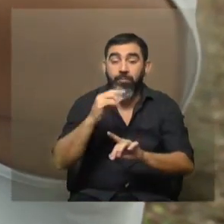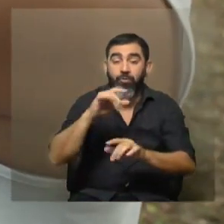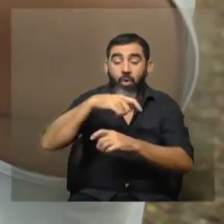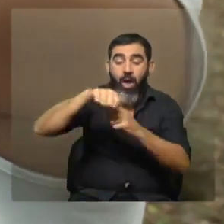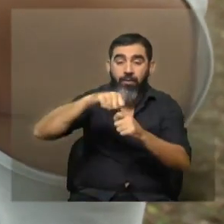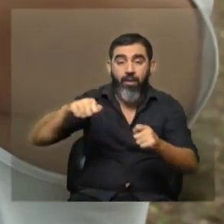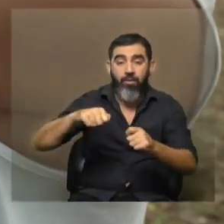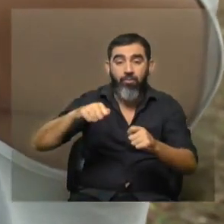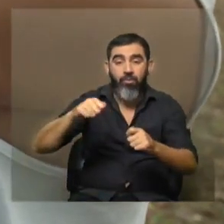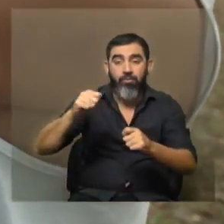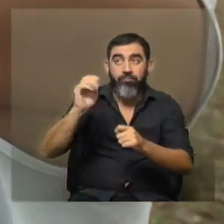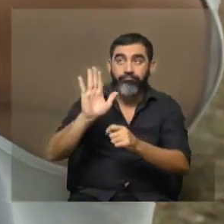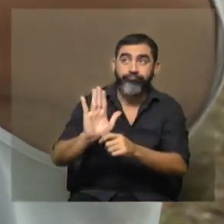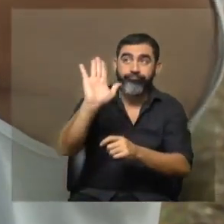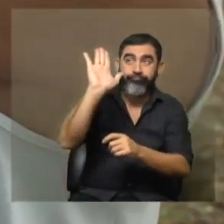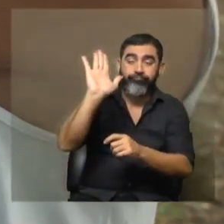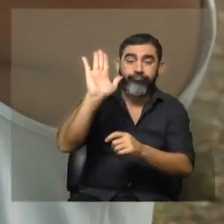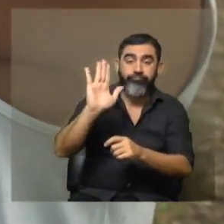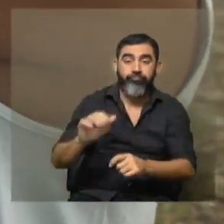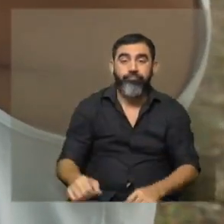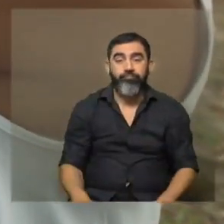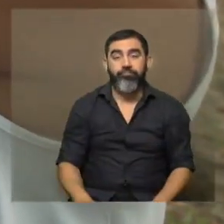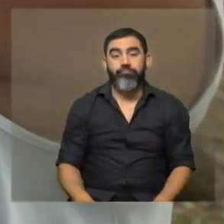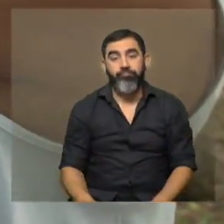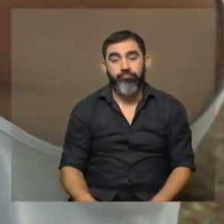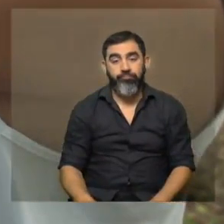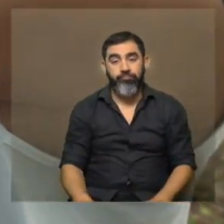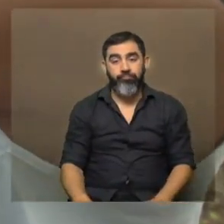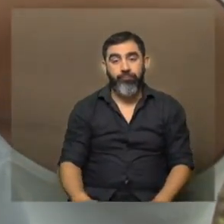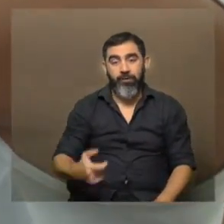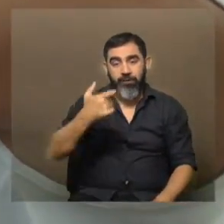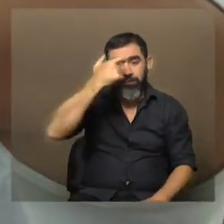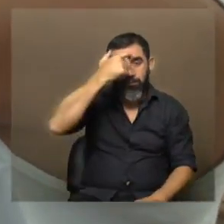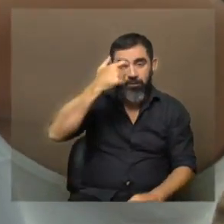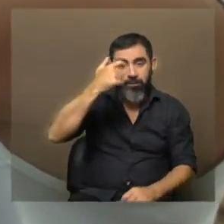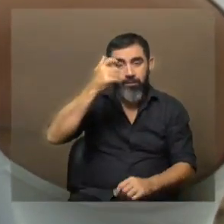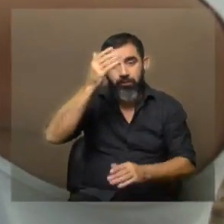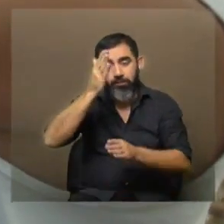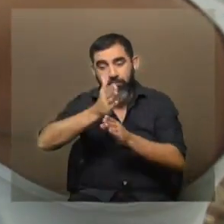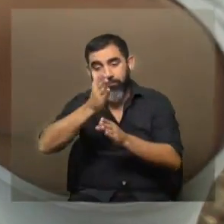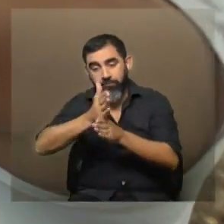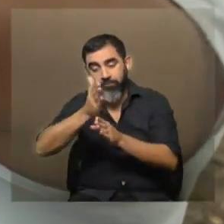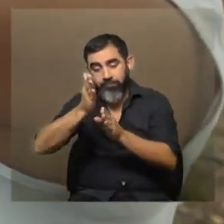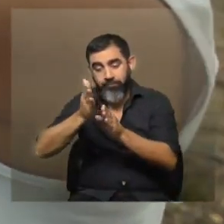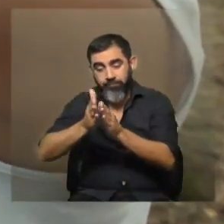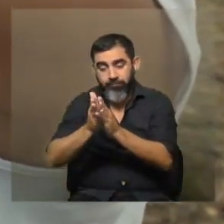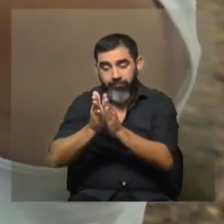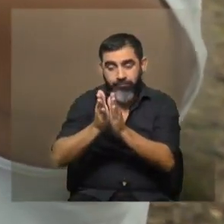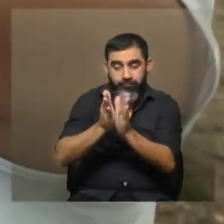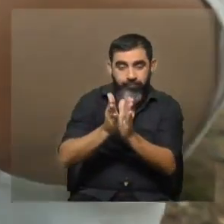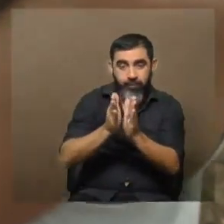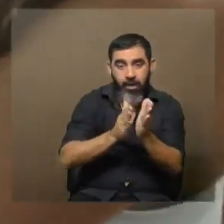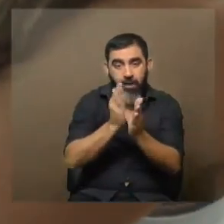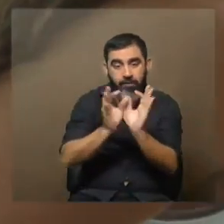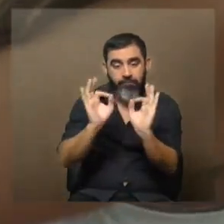acá, la cámara me queda mirando el cielo. Claro, sí. Entonces ahí arrancan todas las técnicas de empezar a poner palitos, palitos, palitos, palitos, hasta que esto pueda